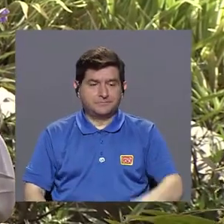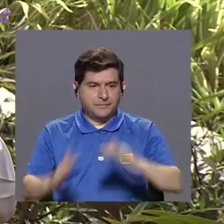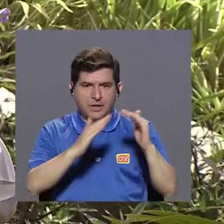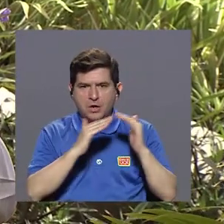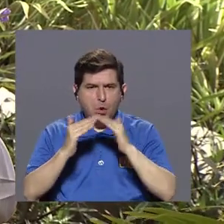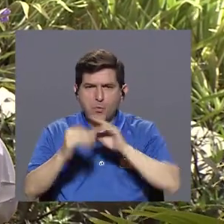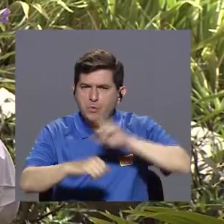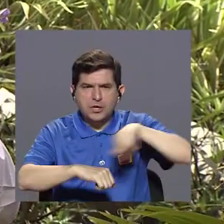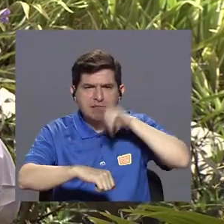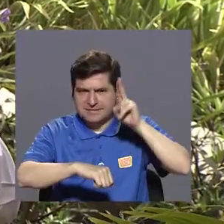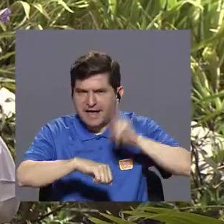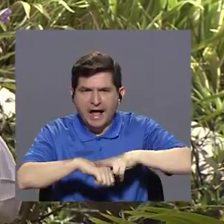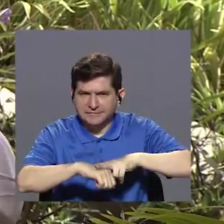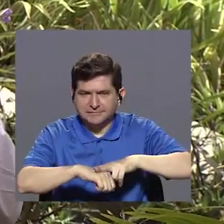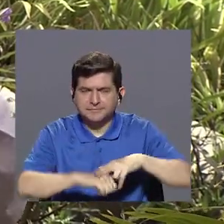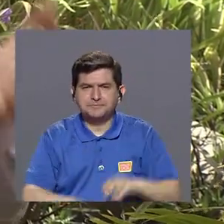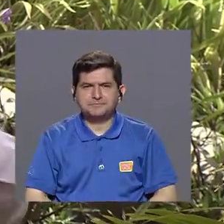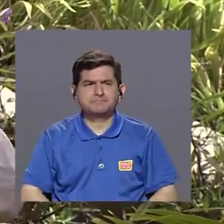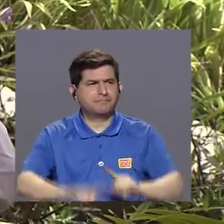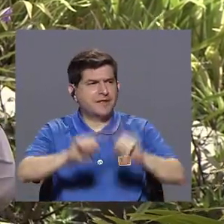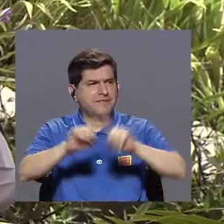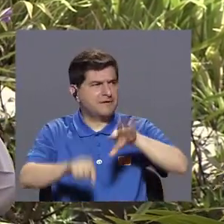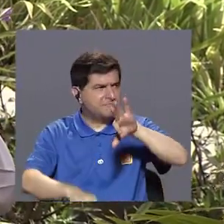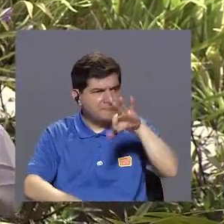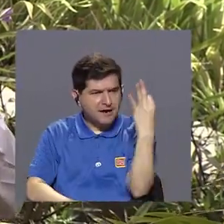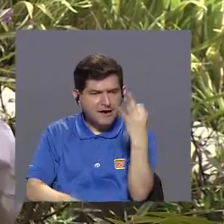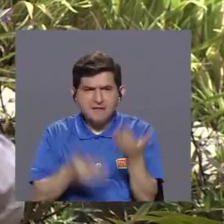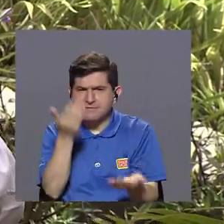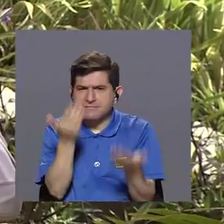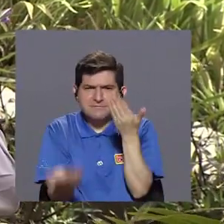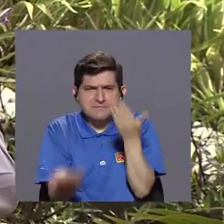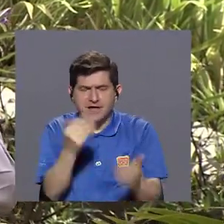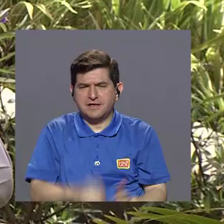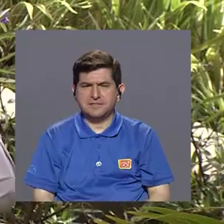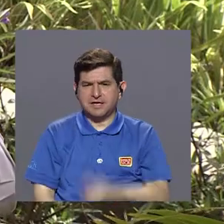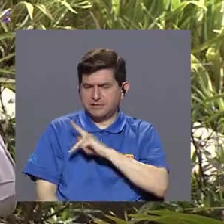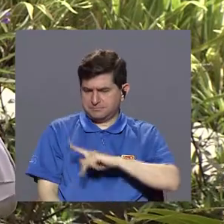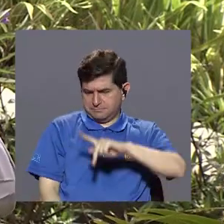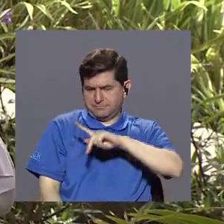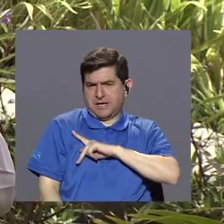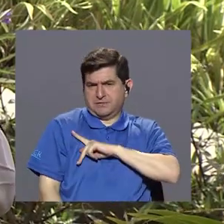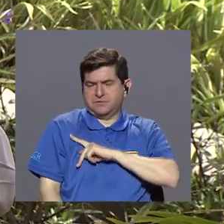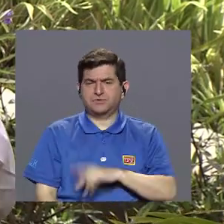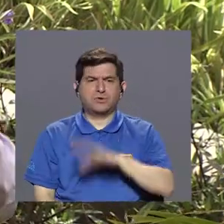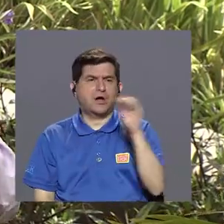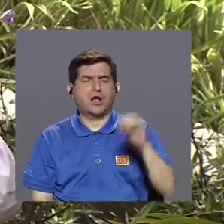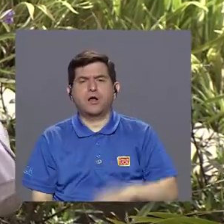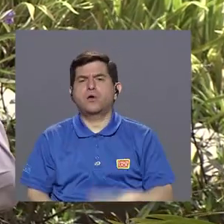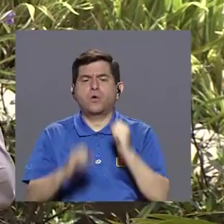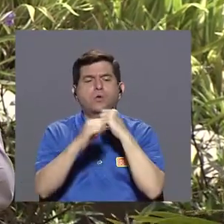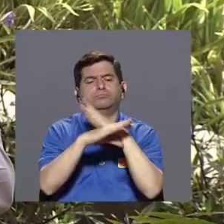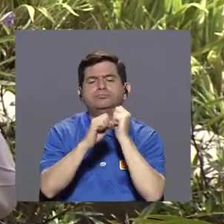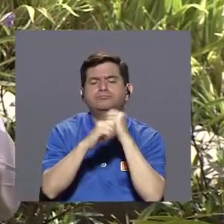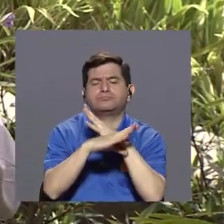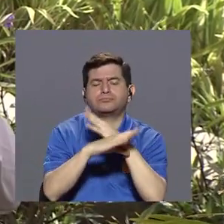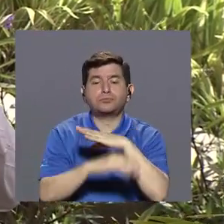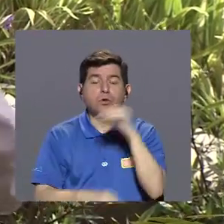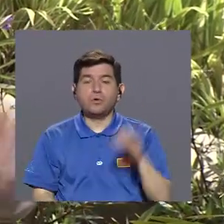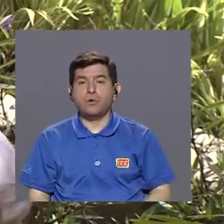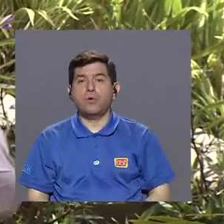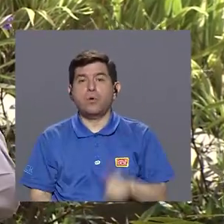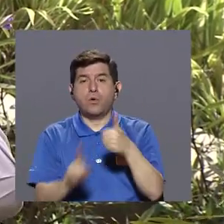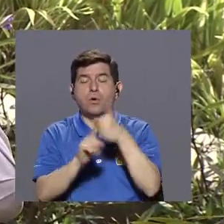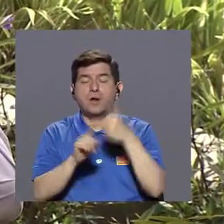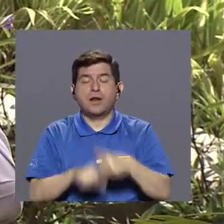Las comunidades por lo general, por diferentes medios, sea que lleguen a nivel personal o vía correo electrónico o